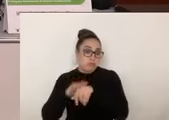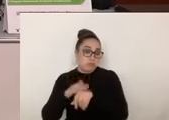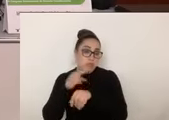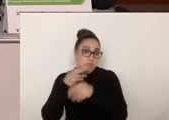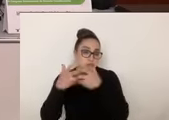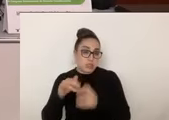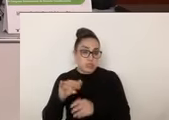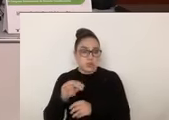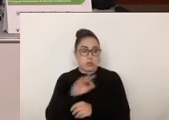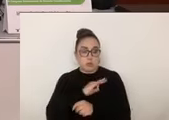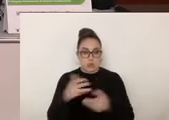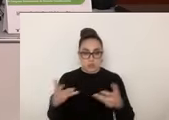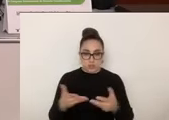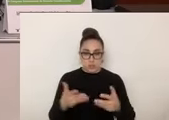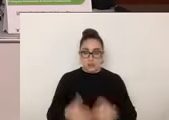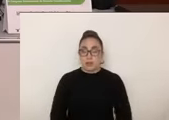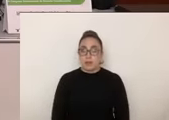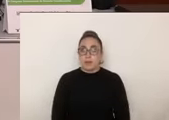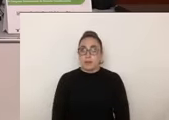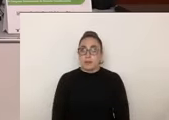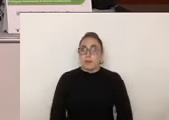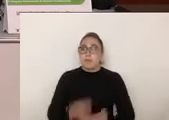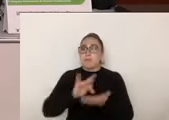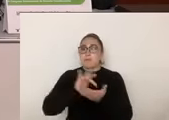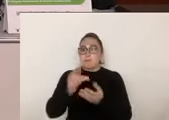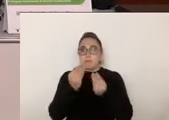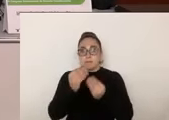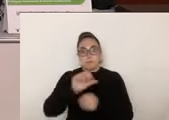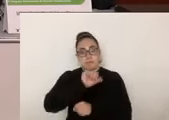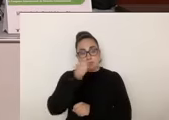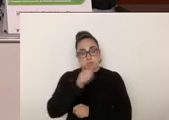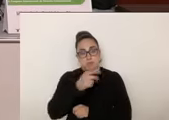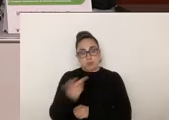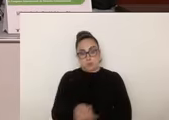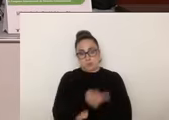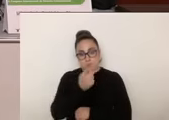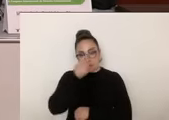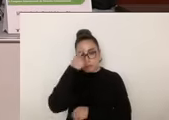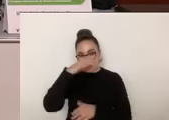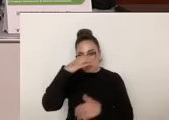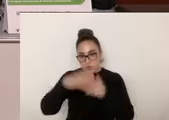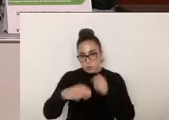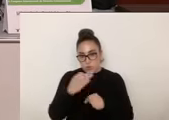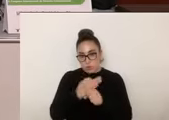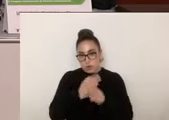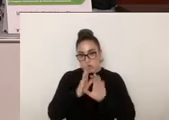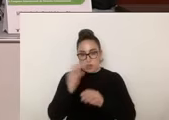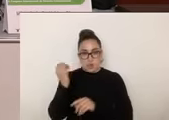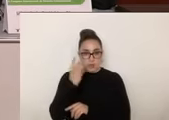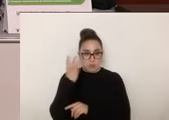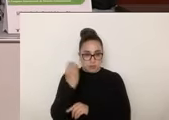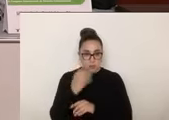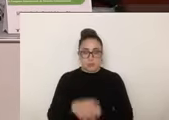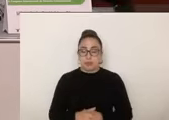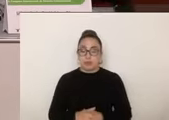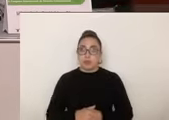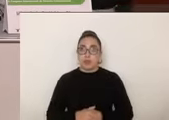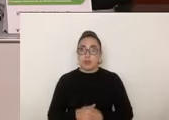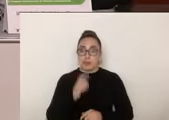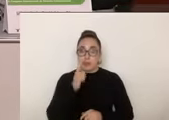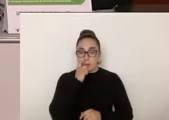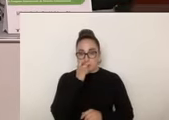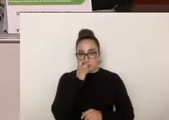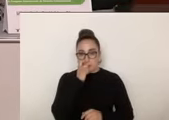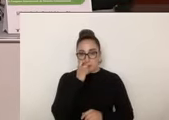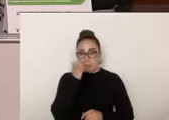Muchísimas gracias. Voy a continuar con 2 preguntas más para concluir la presentación. La primera es si es necesario usar